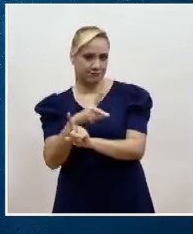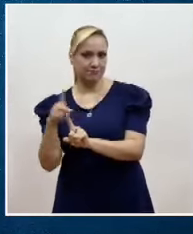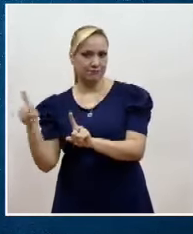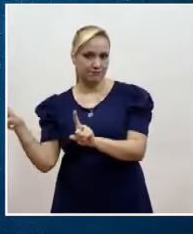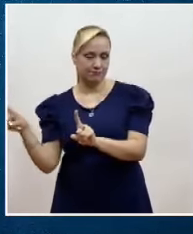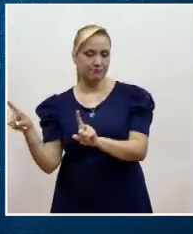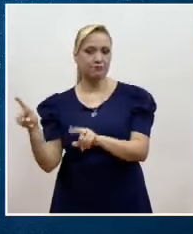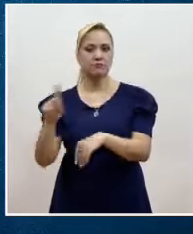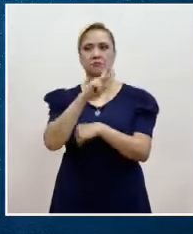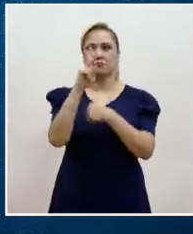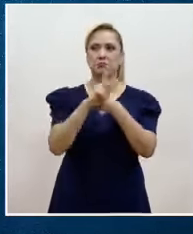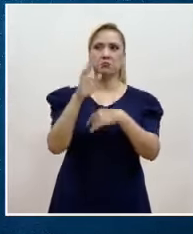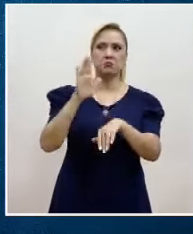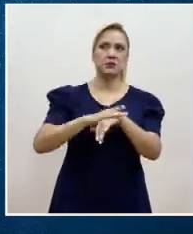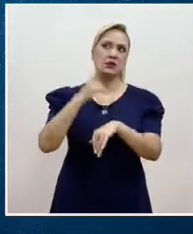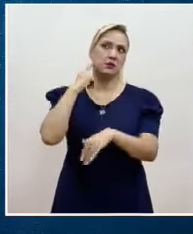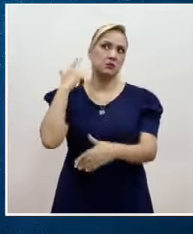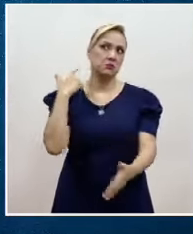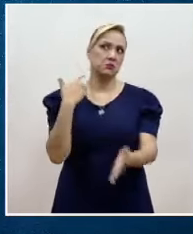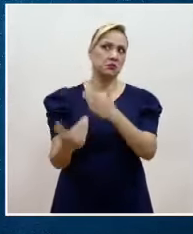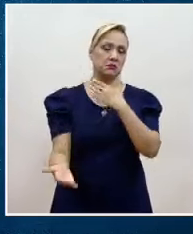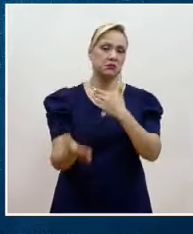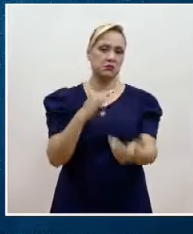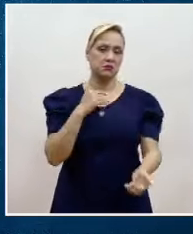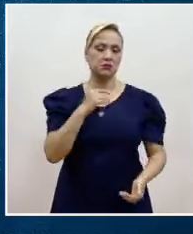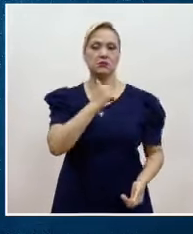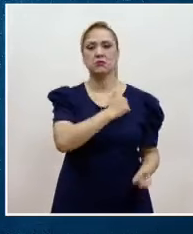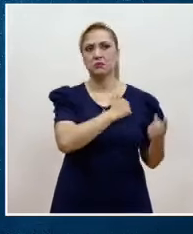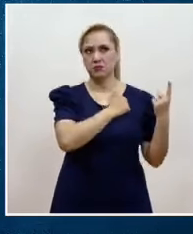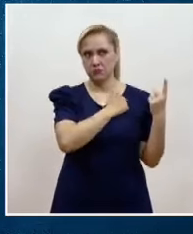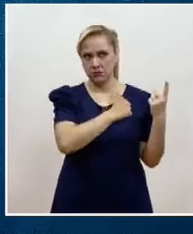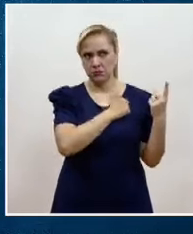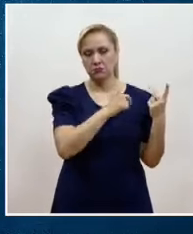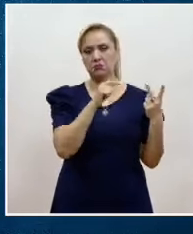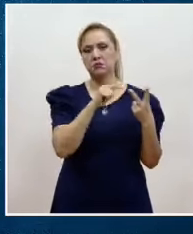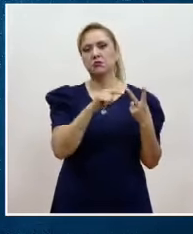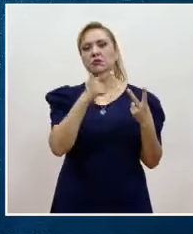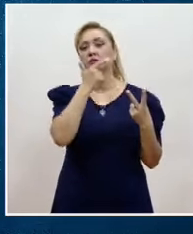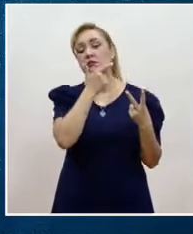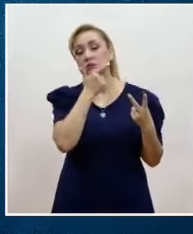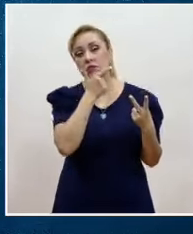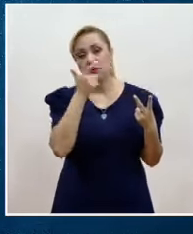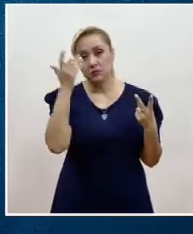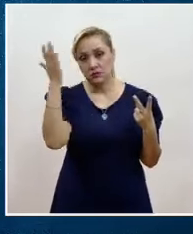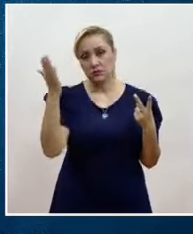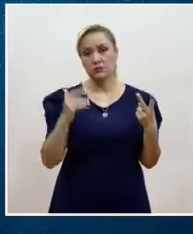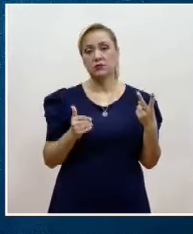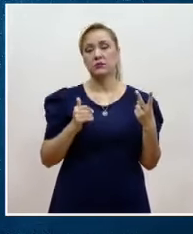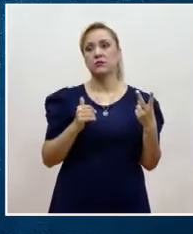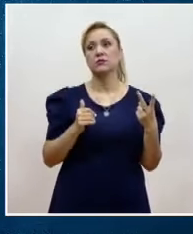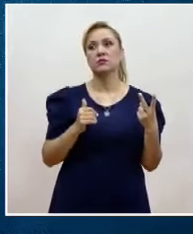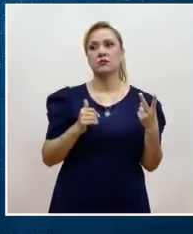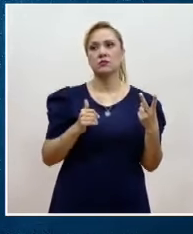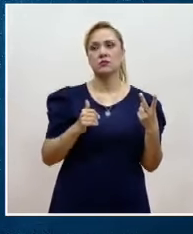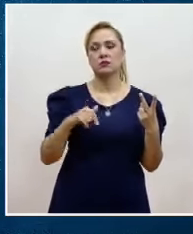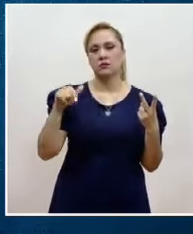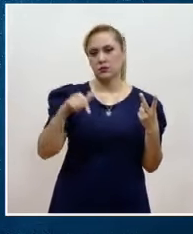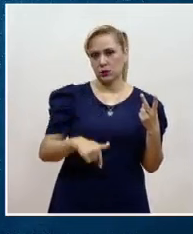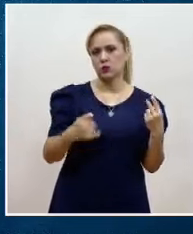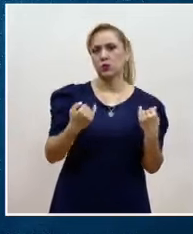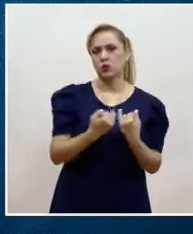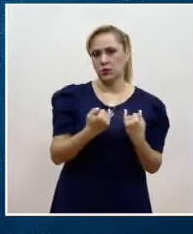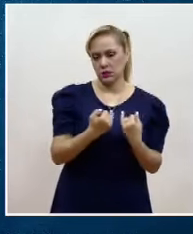países, creo yo, más avanzados, ¿no? Digo, también Canadá es muy avanzado, pero por ejemplo en Reino Unido, eh, así como nosotros tuvimos el boom